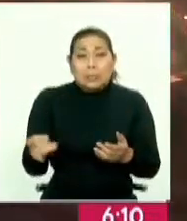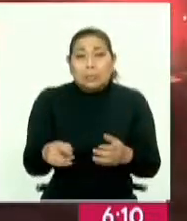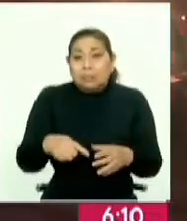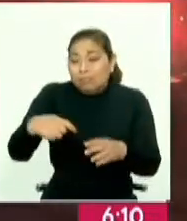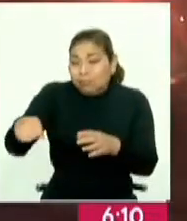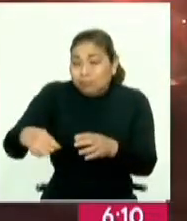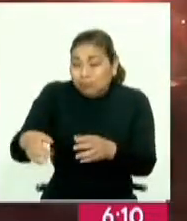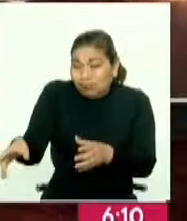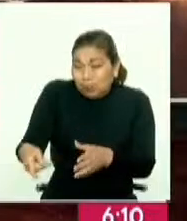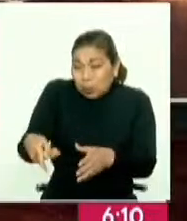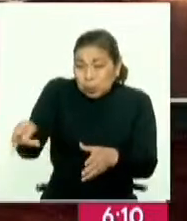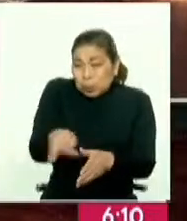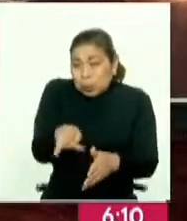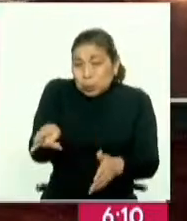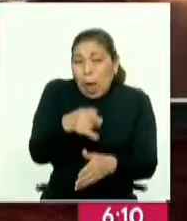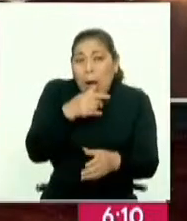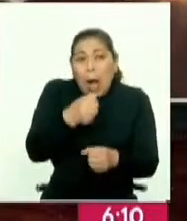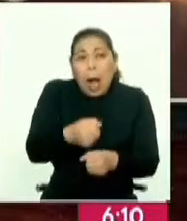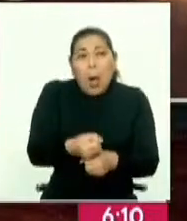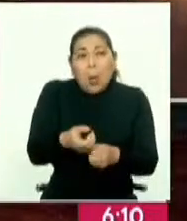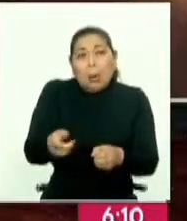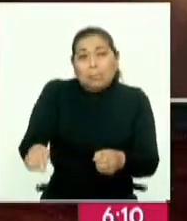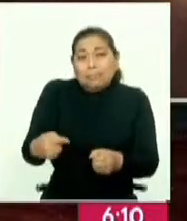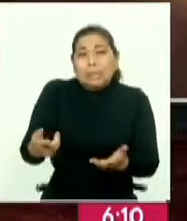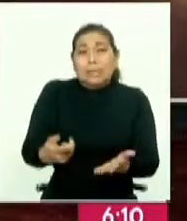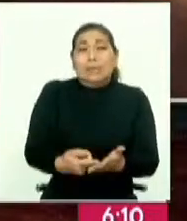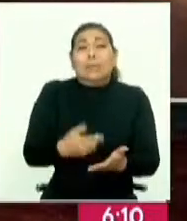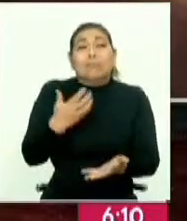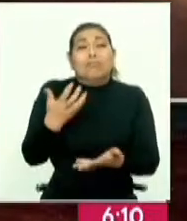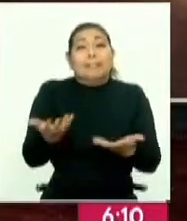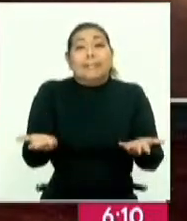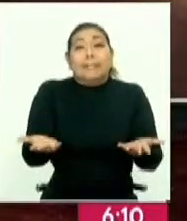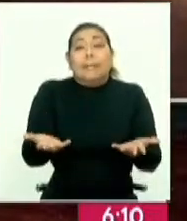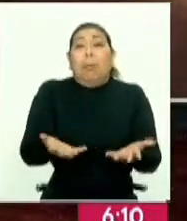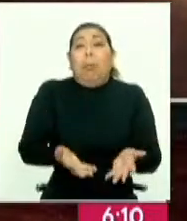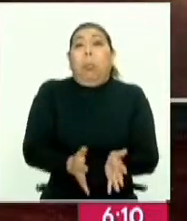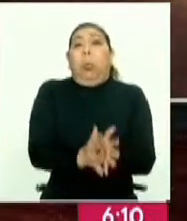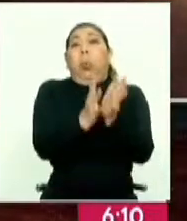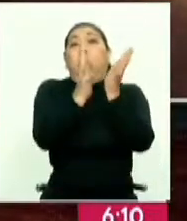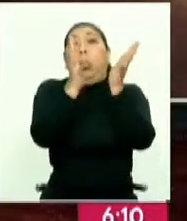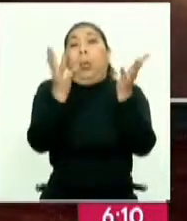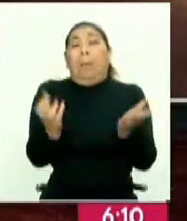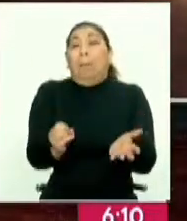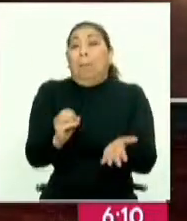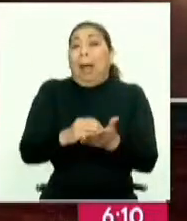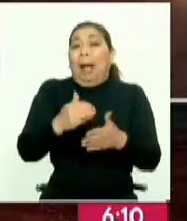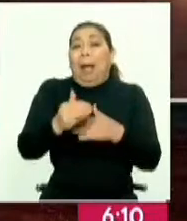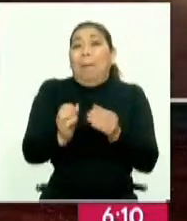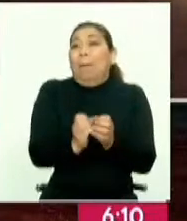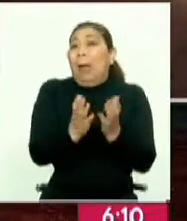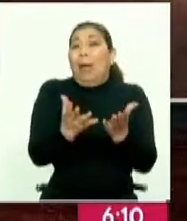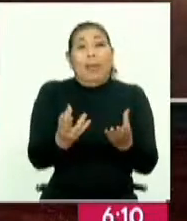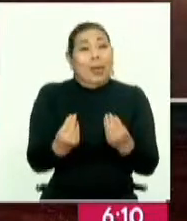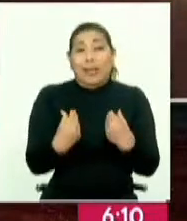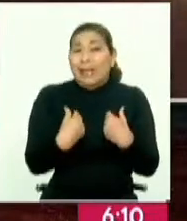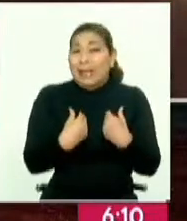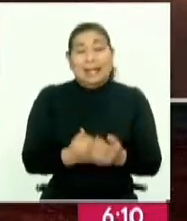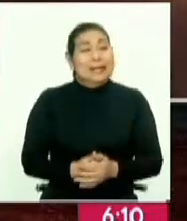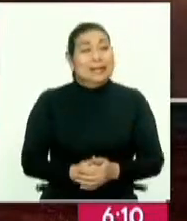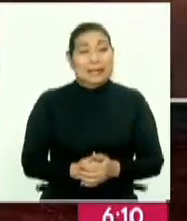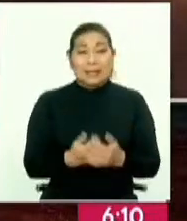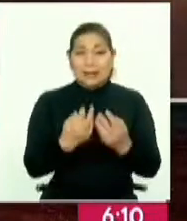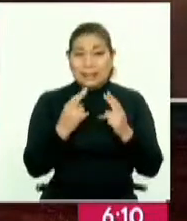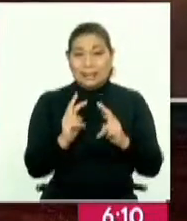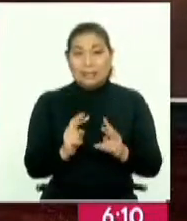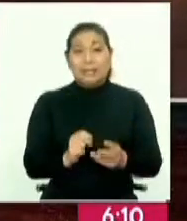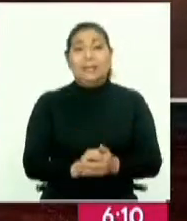pilón imagínense hasta que abran el pilón el incendio se alza se avanzó no tenemos en este momento